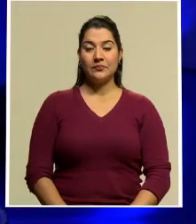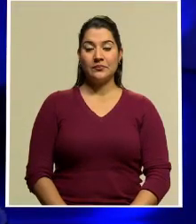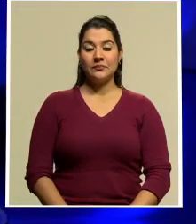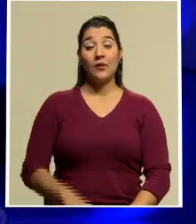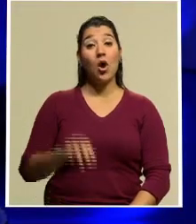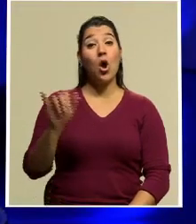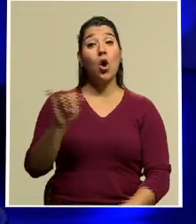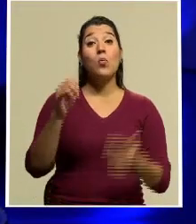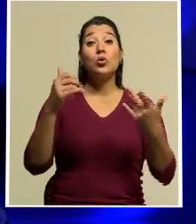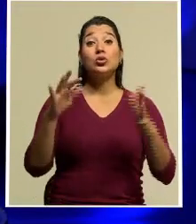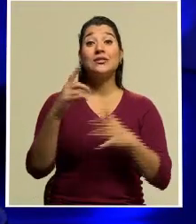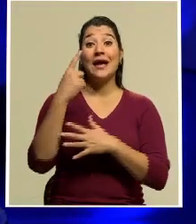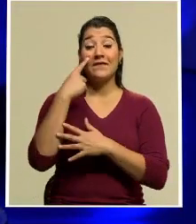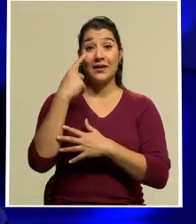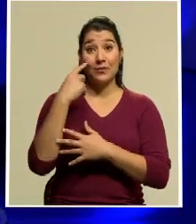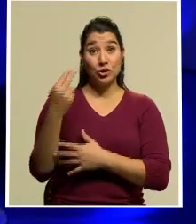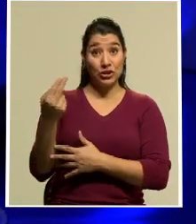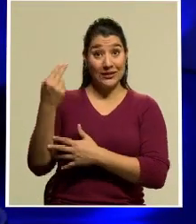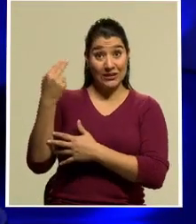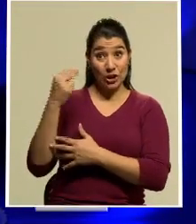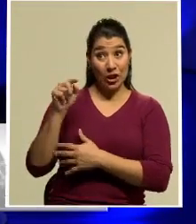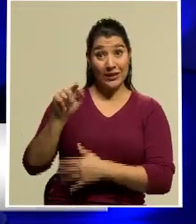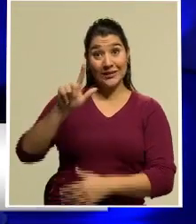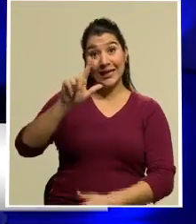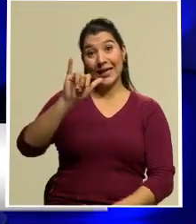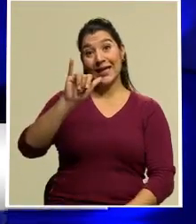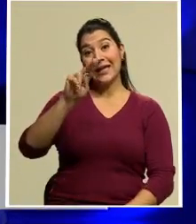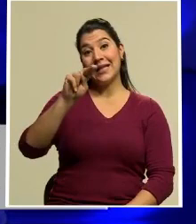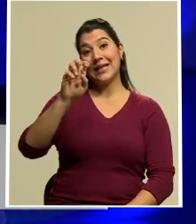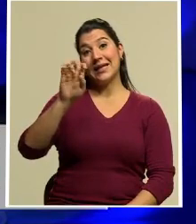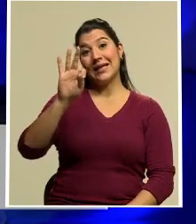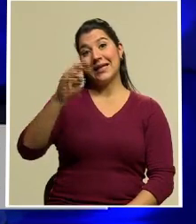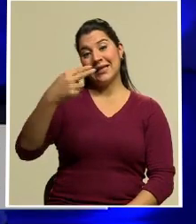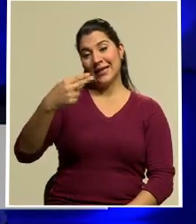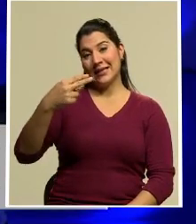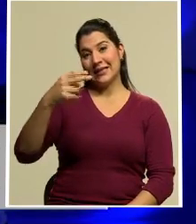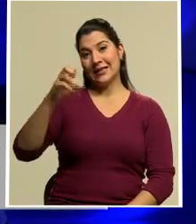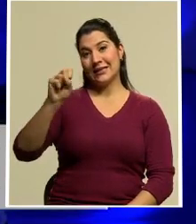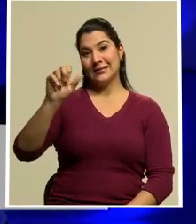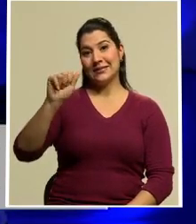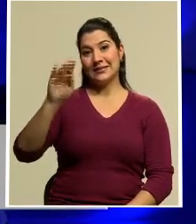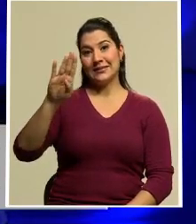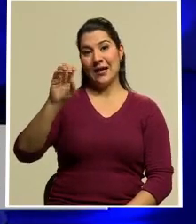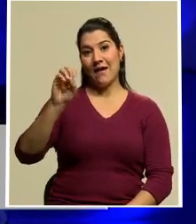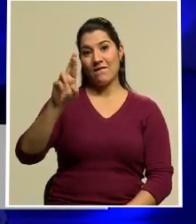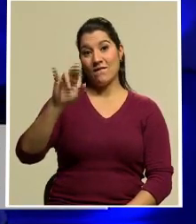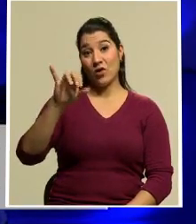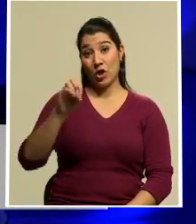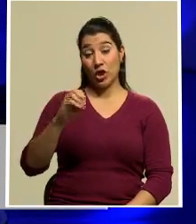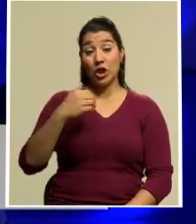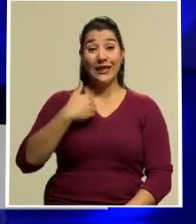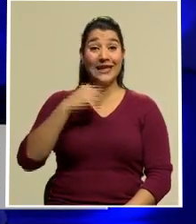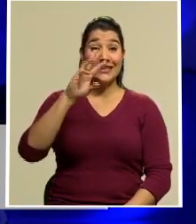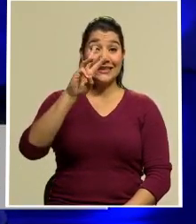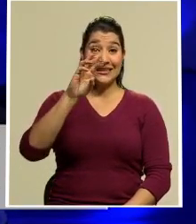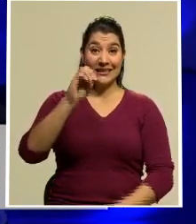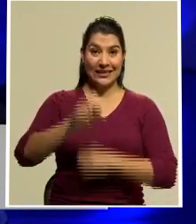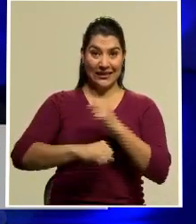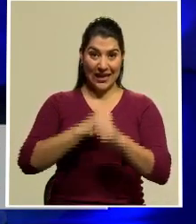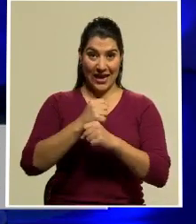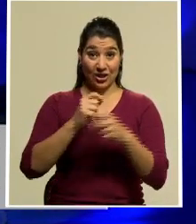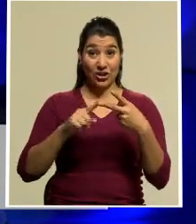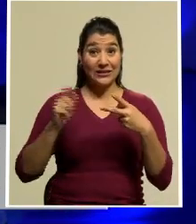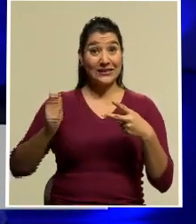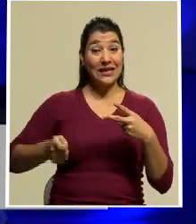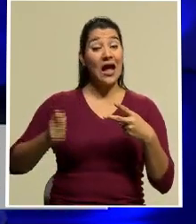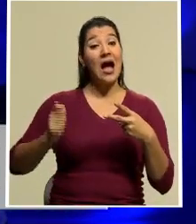Como veíamos en su biografía, doña Linette Saborío tiene 60 años de edad, es abogada de profesión, fue directora del